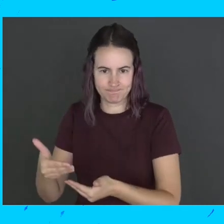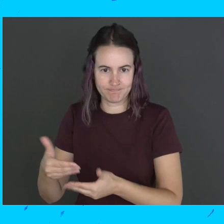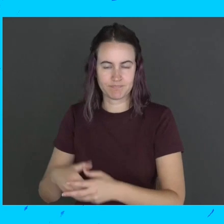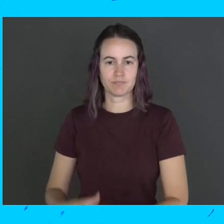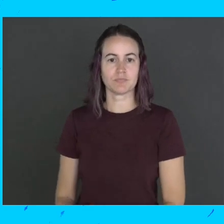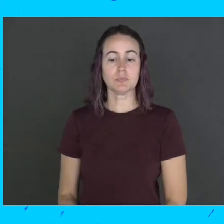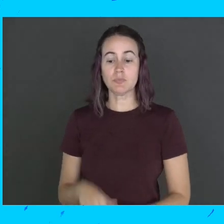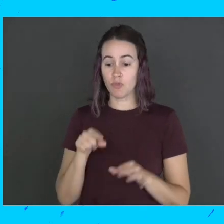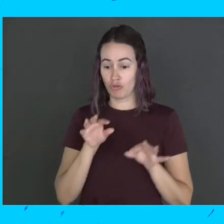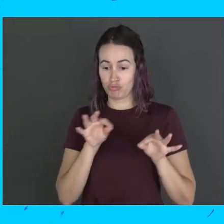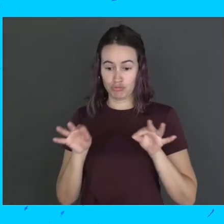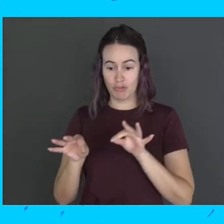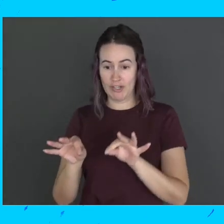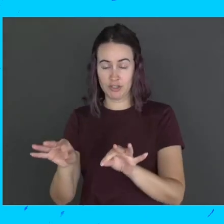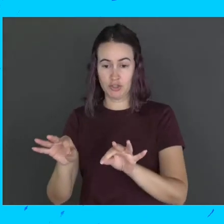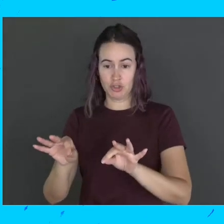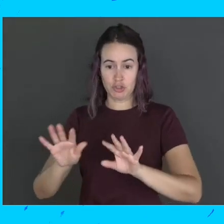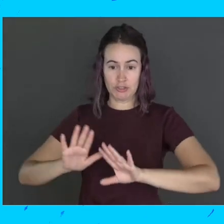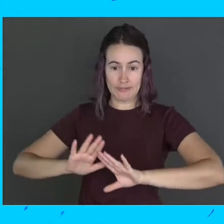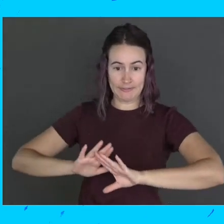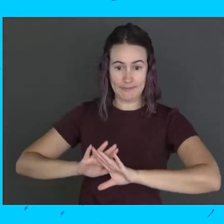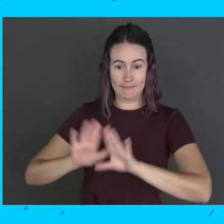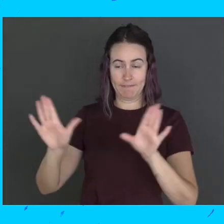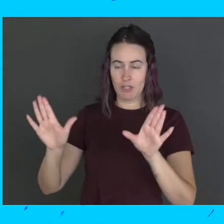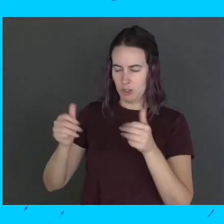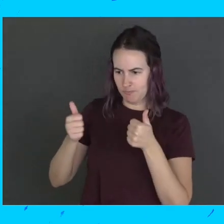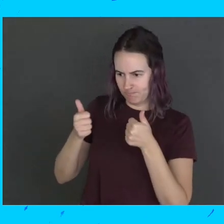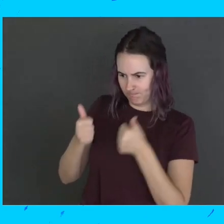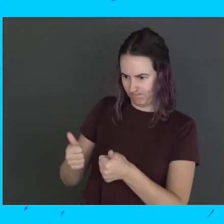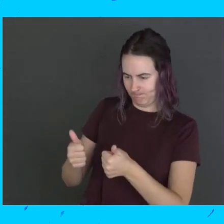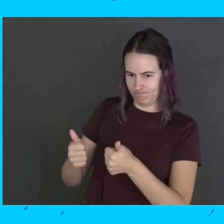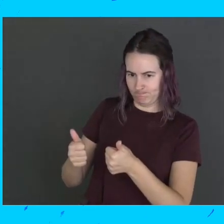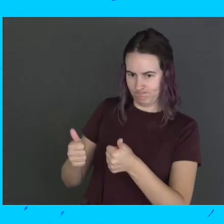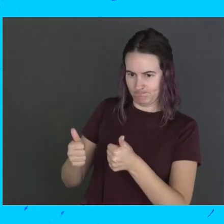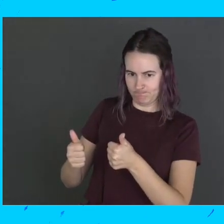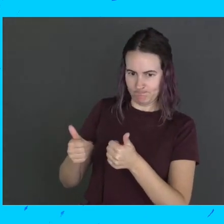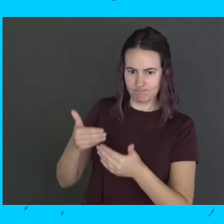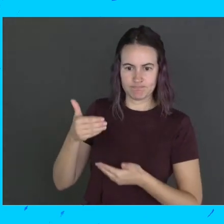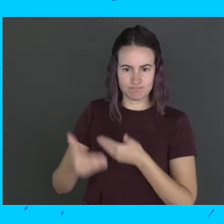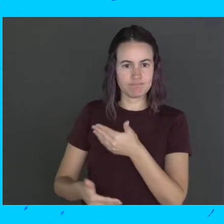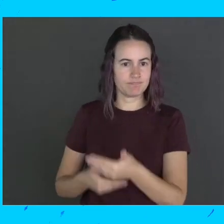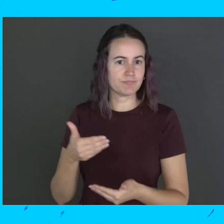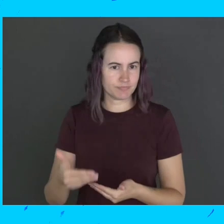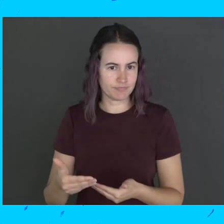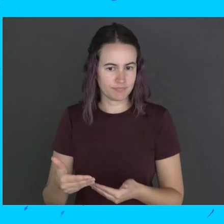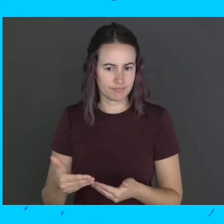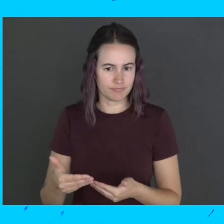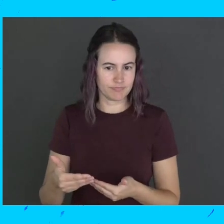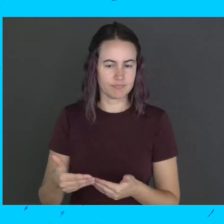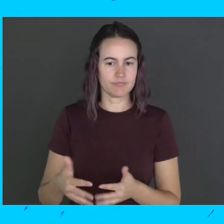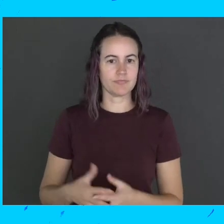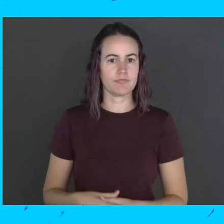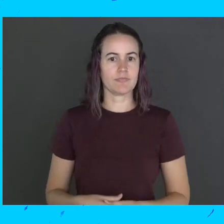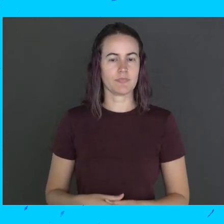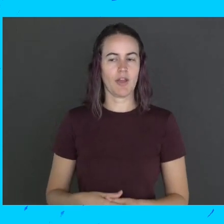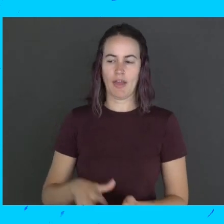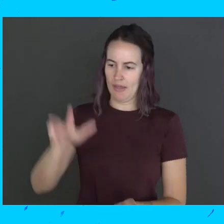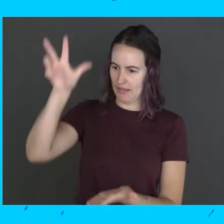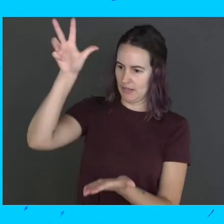ese nivel para garantizar la operacionalización exitosa de la estrategia. Tenemos